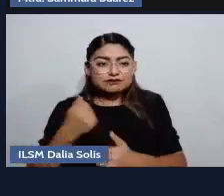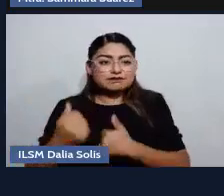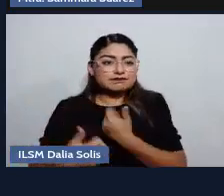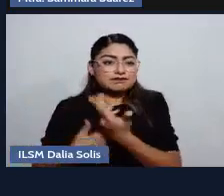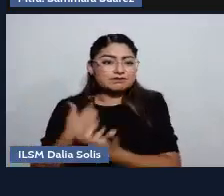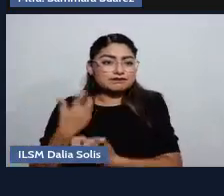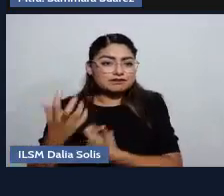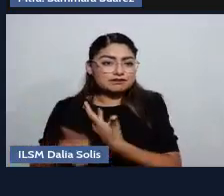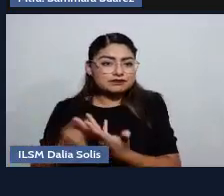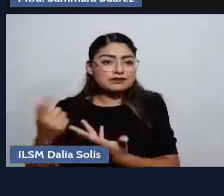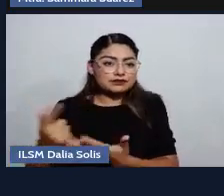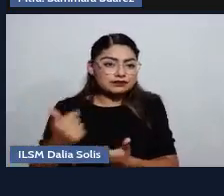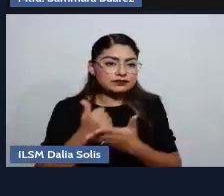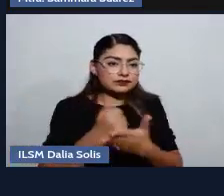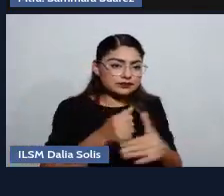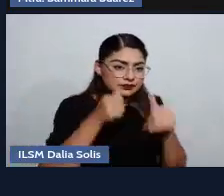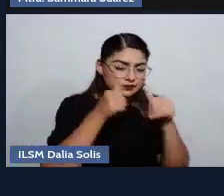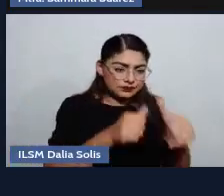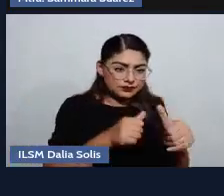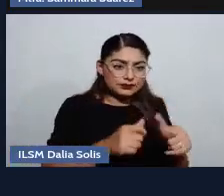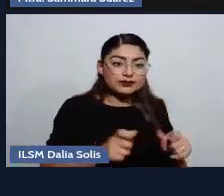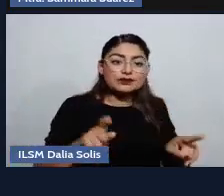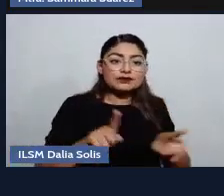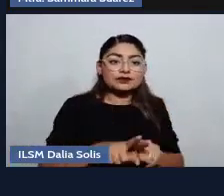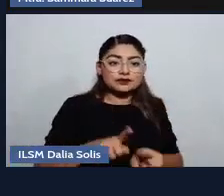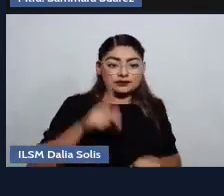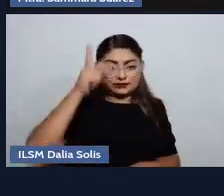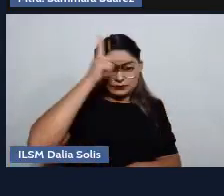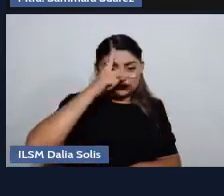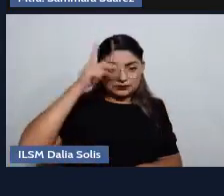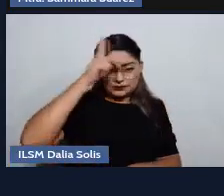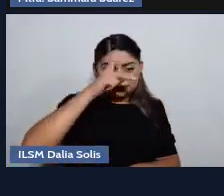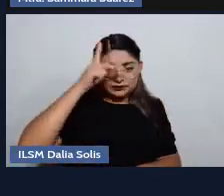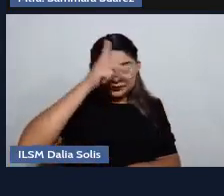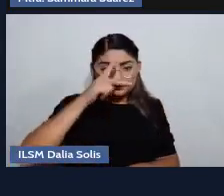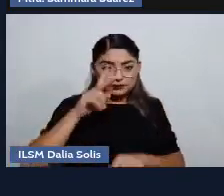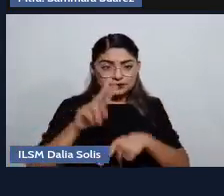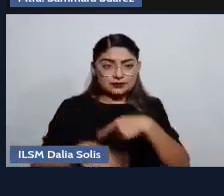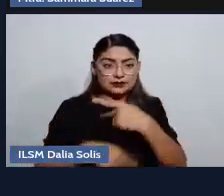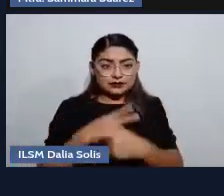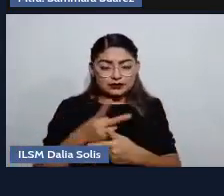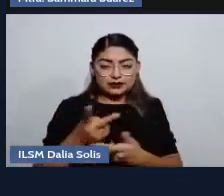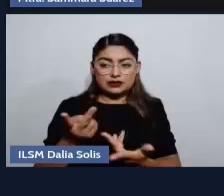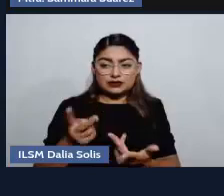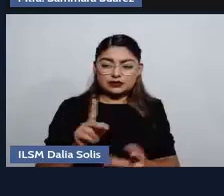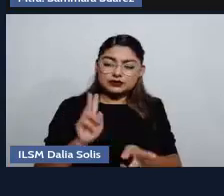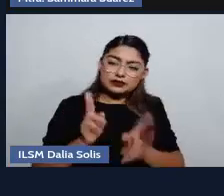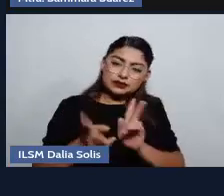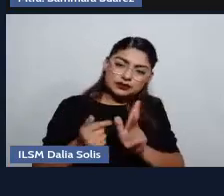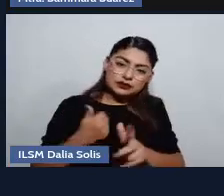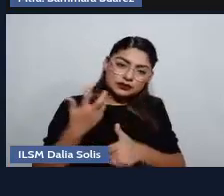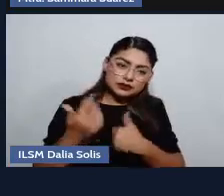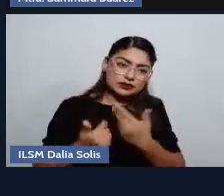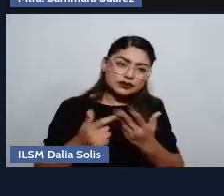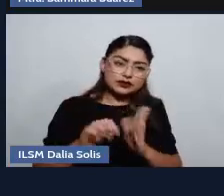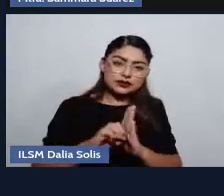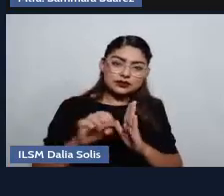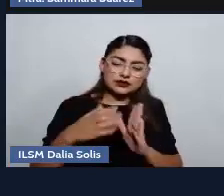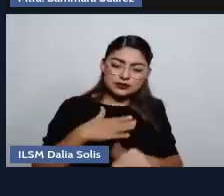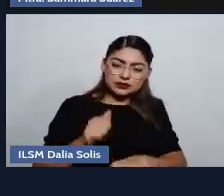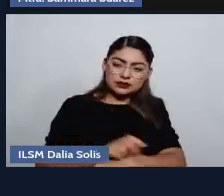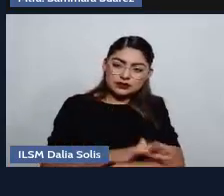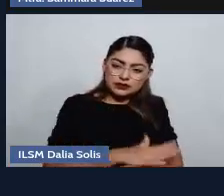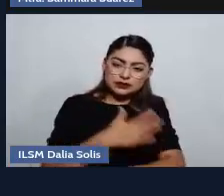Es exactamente lo mismo que haces con un psicólogo. Vas, platicas, expones tus emociones, tu ansiedad,